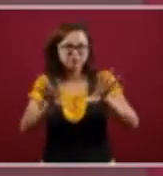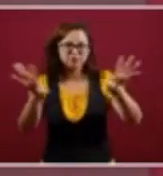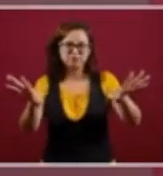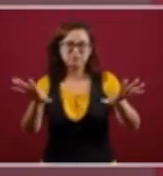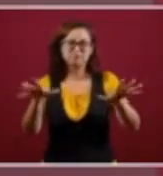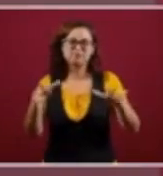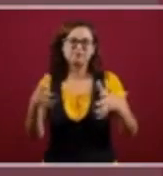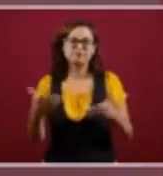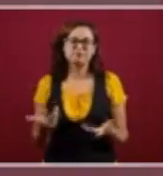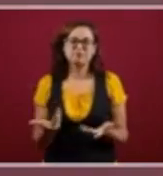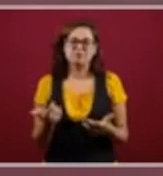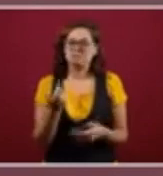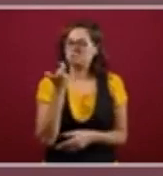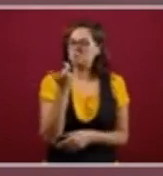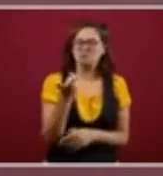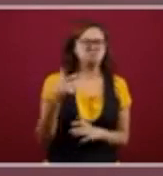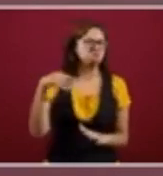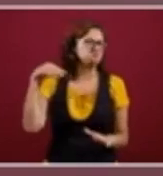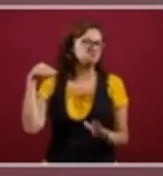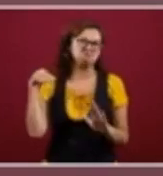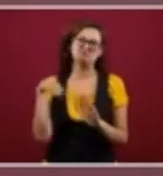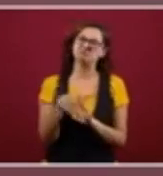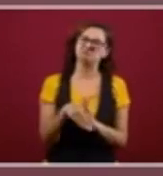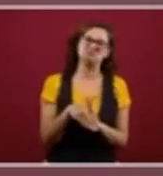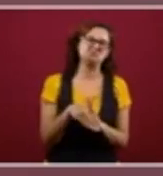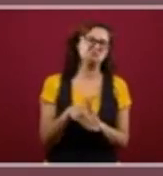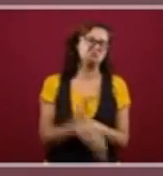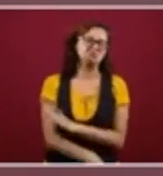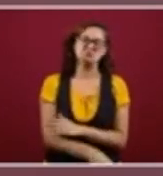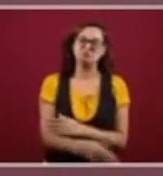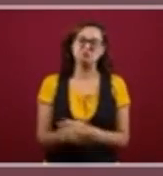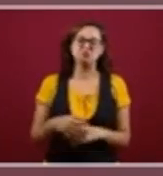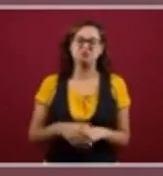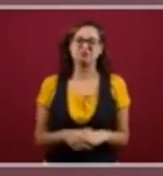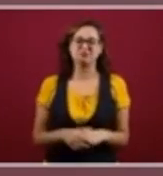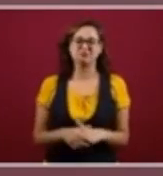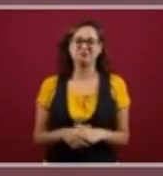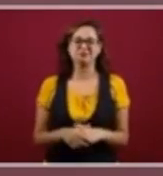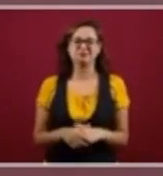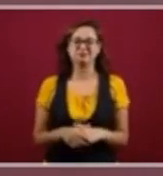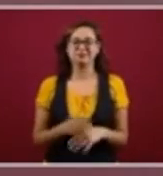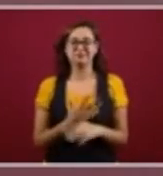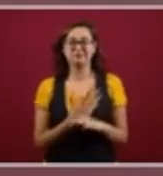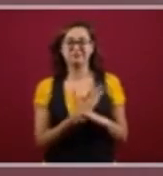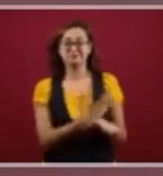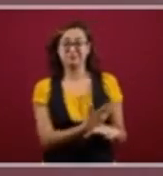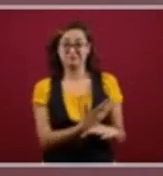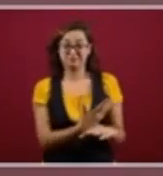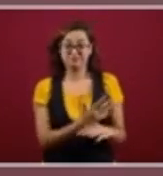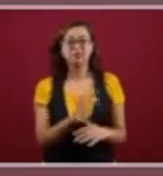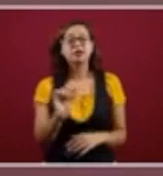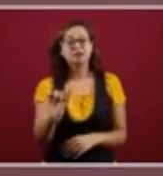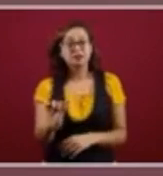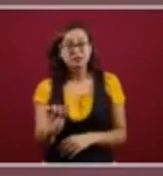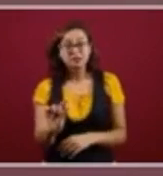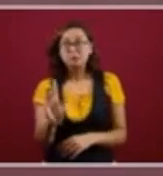que se nos iba a ir a más de 20 el peso. Pues no,